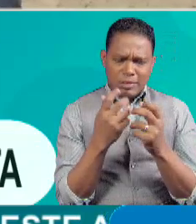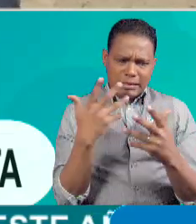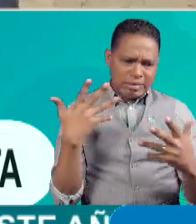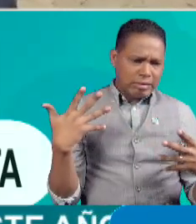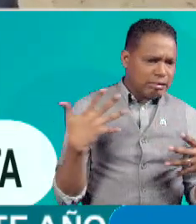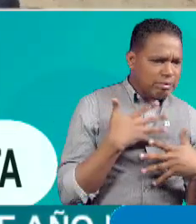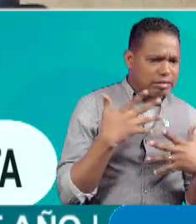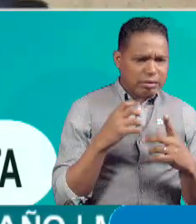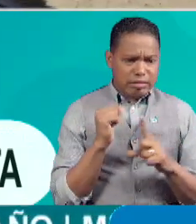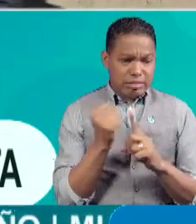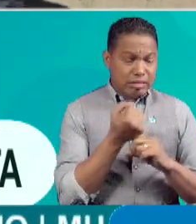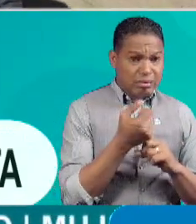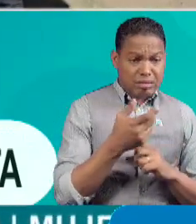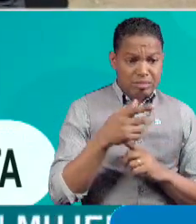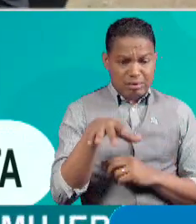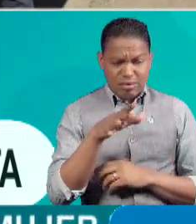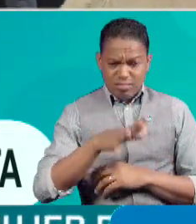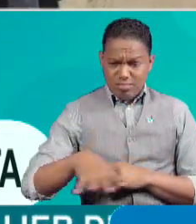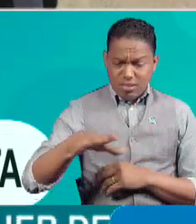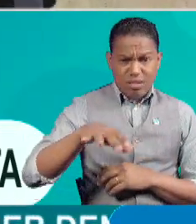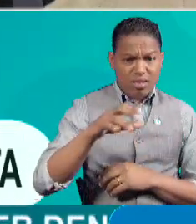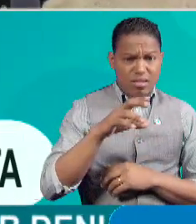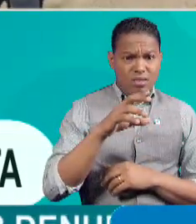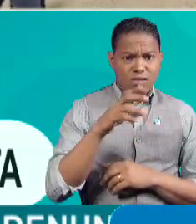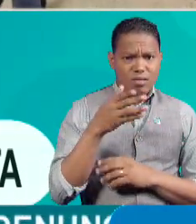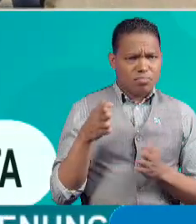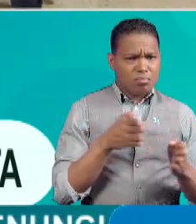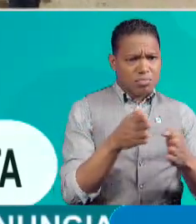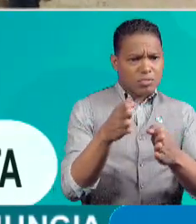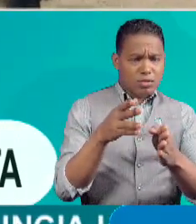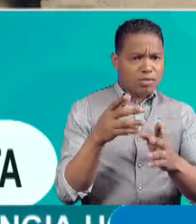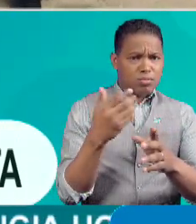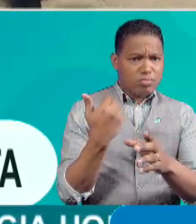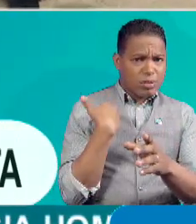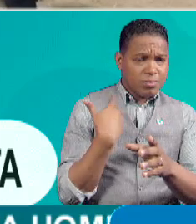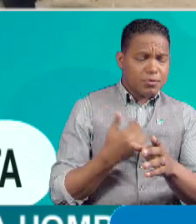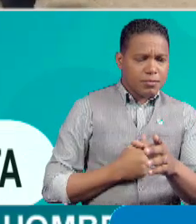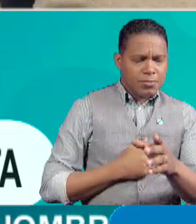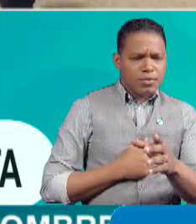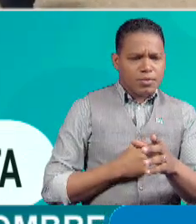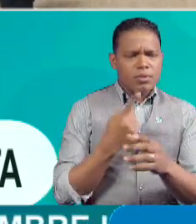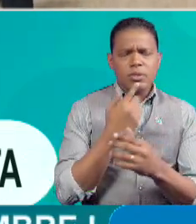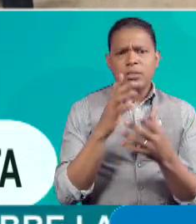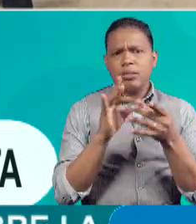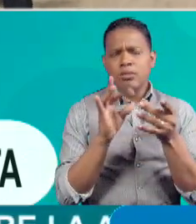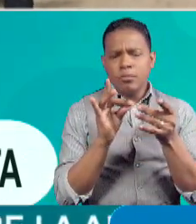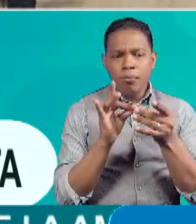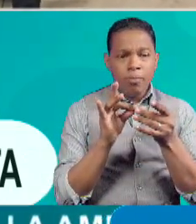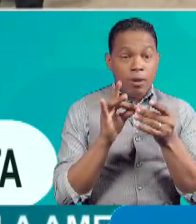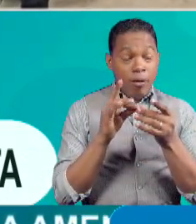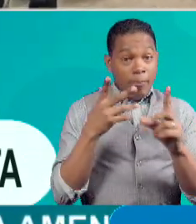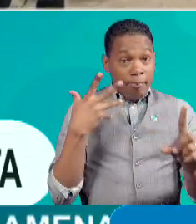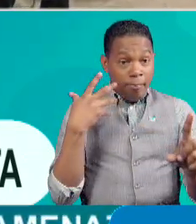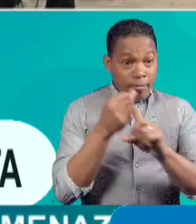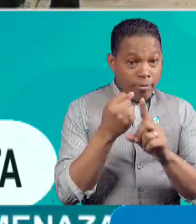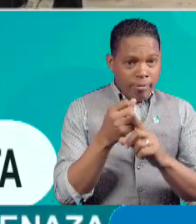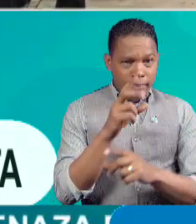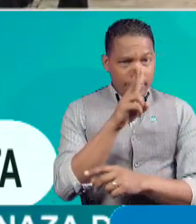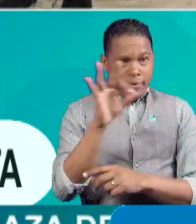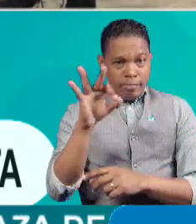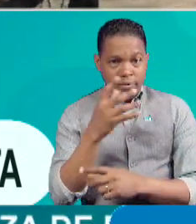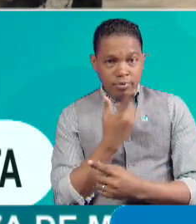encuentra precisamente esta parte de la autopista, porque dicen que no solamente con el accidente que ocurrió el